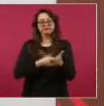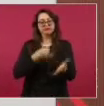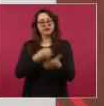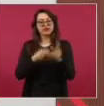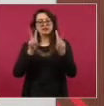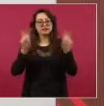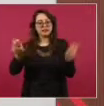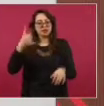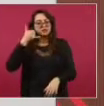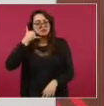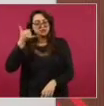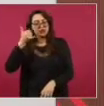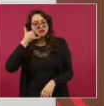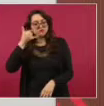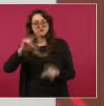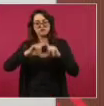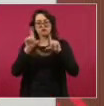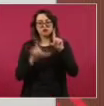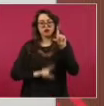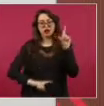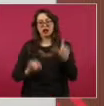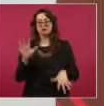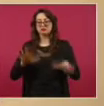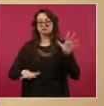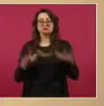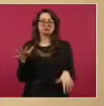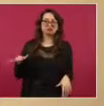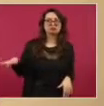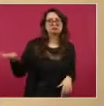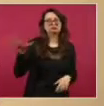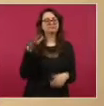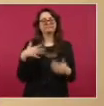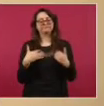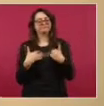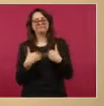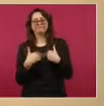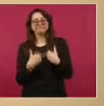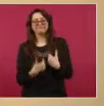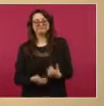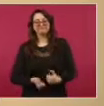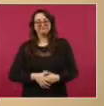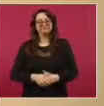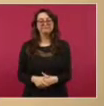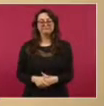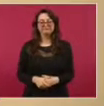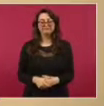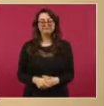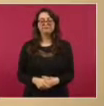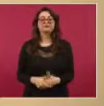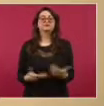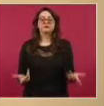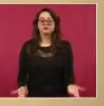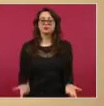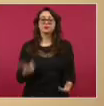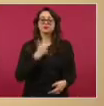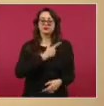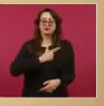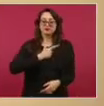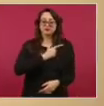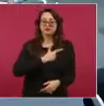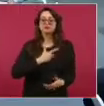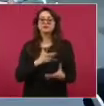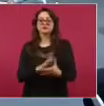telefonistas del país. Nuestra solidaridad y cariño, compañero. Saludo también con enorme gusto a quienes